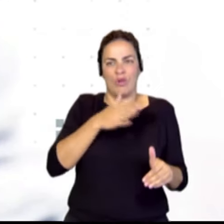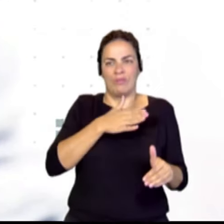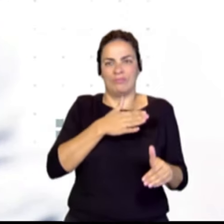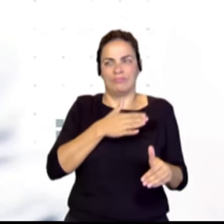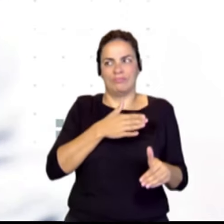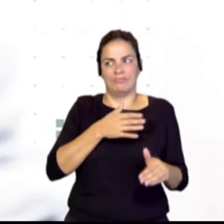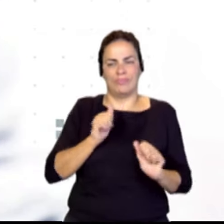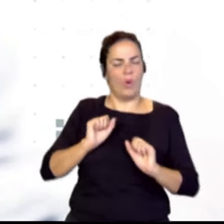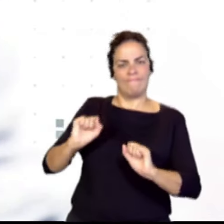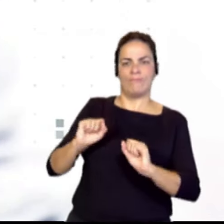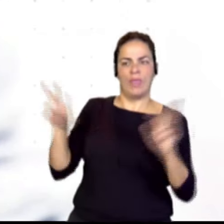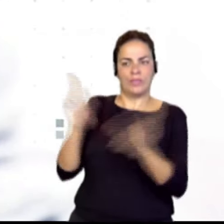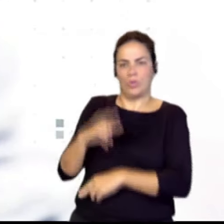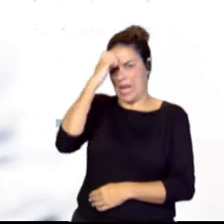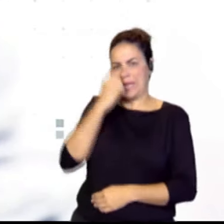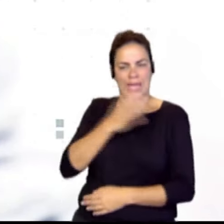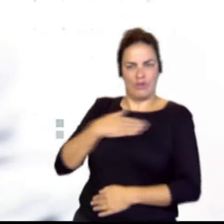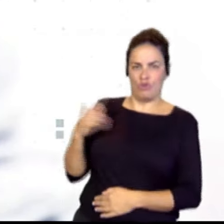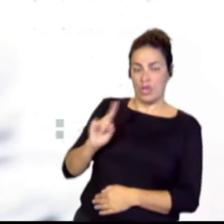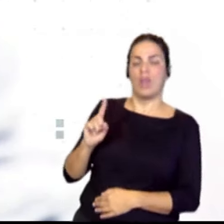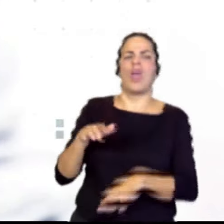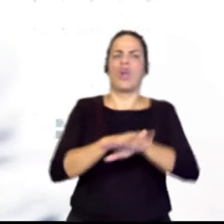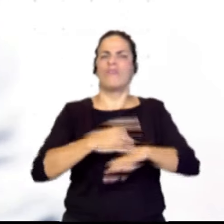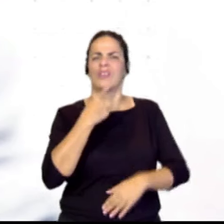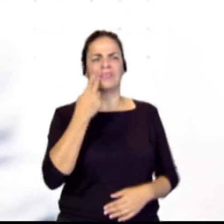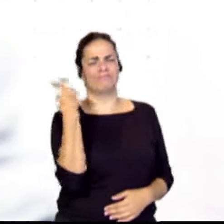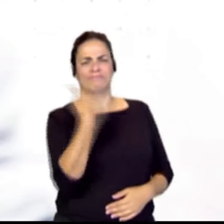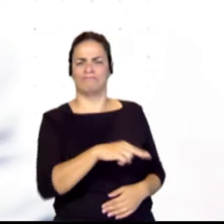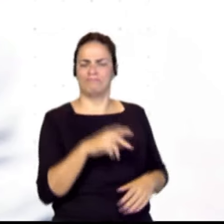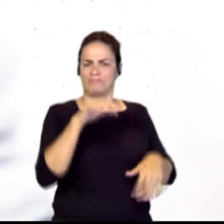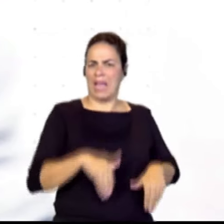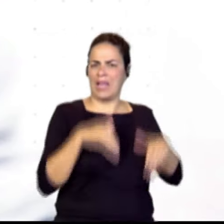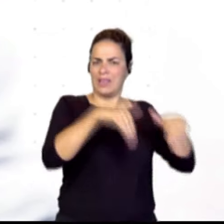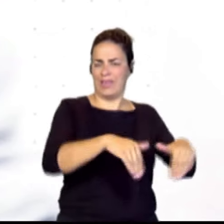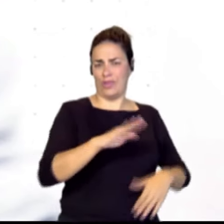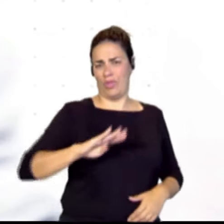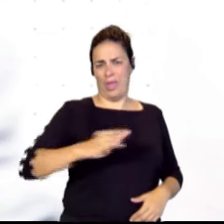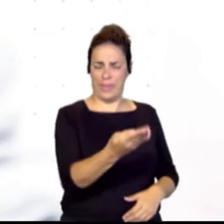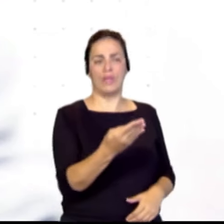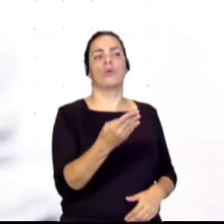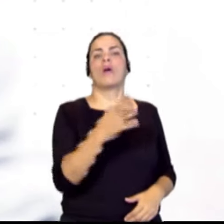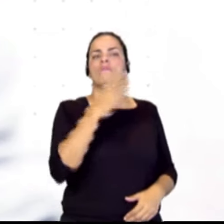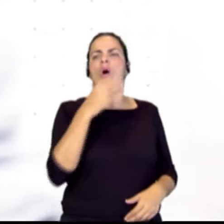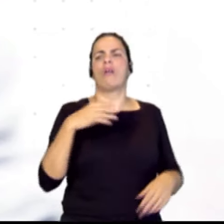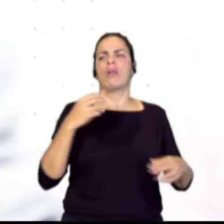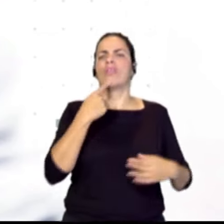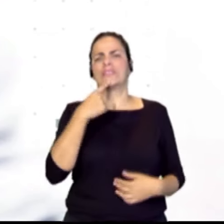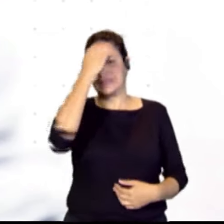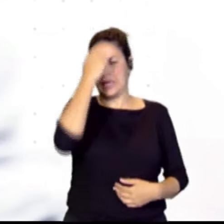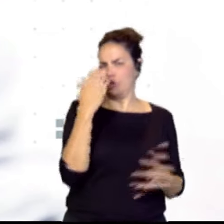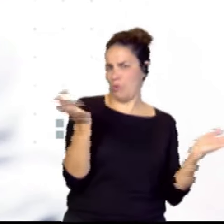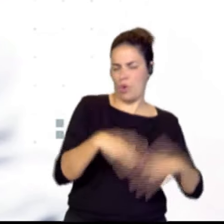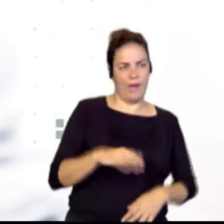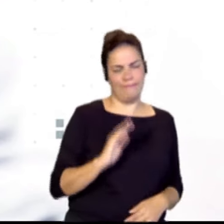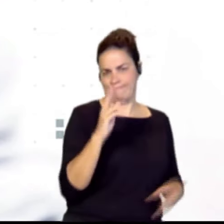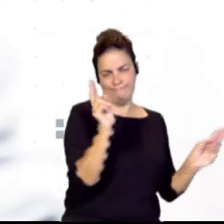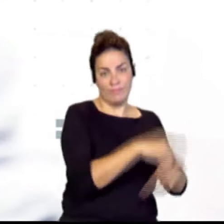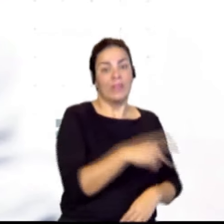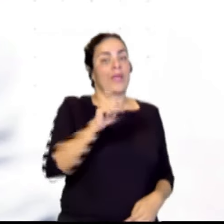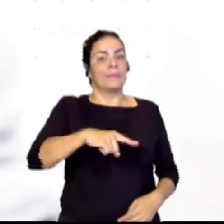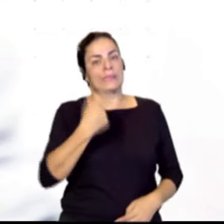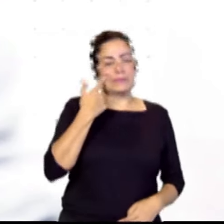el gobierno tacha de cobarde al candidato de bildu a ochandiano por negar el terrorismo también la ONU teme que Israel